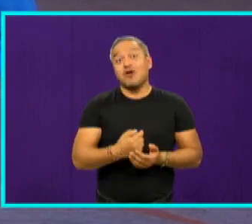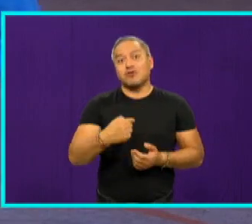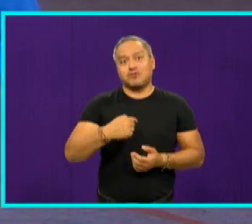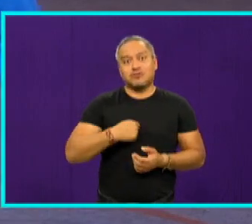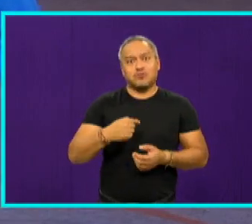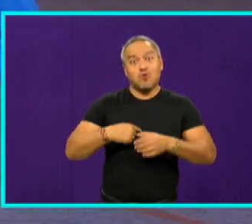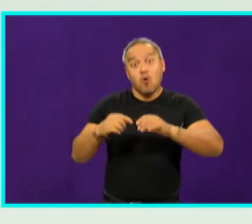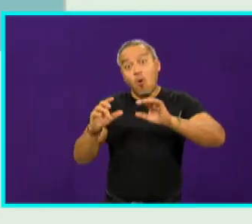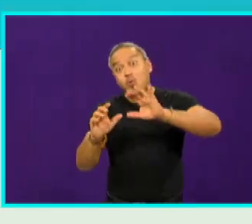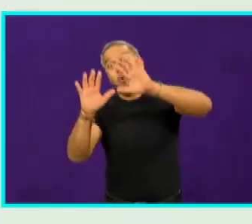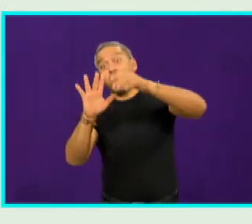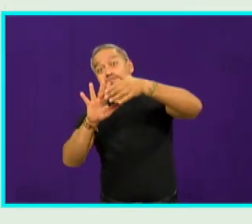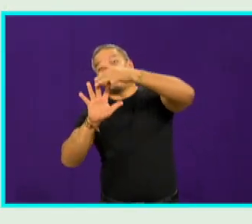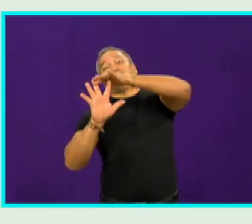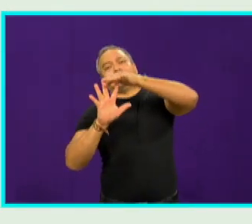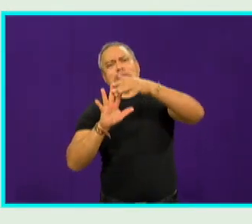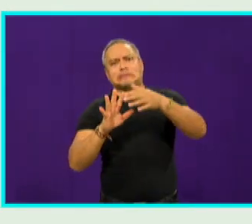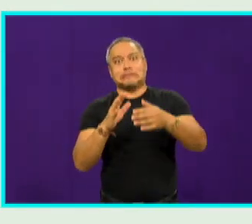pues casi se fractura.